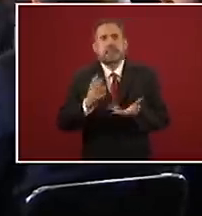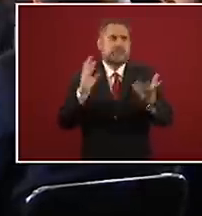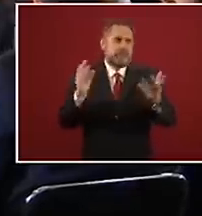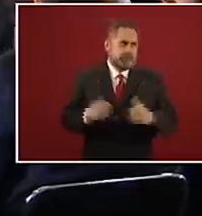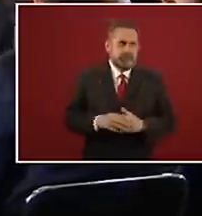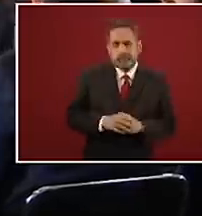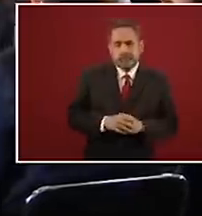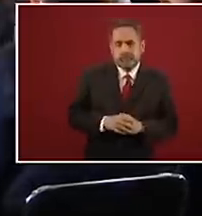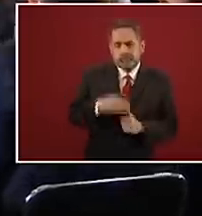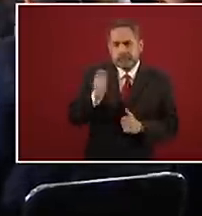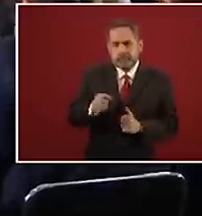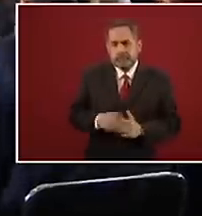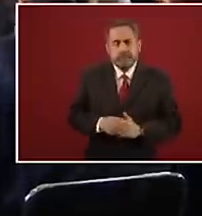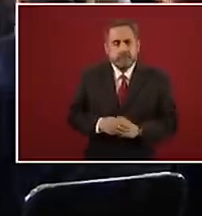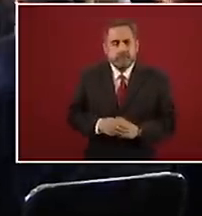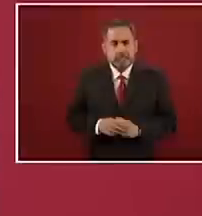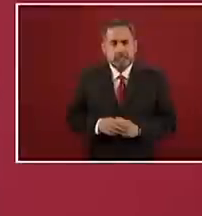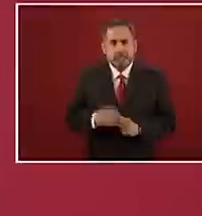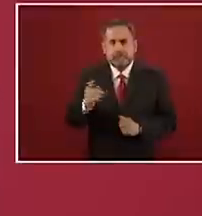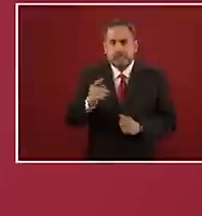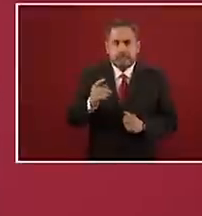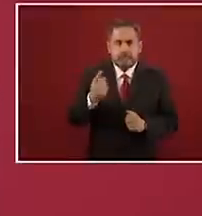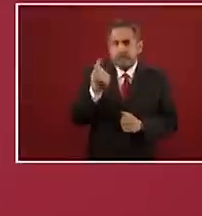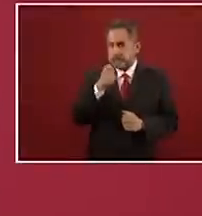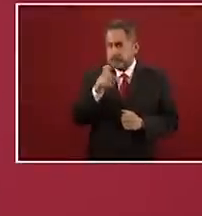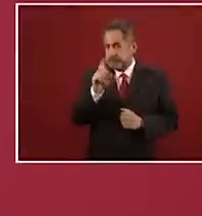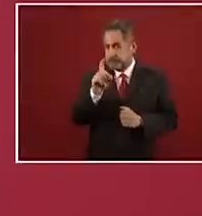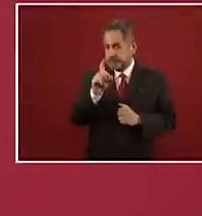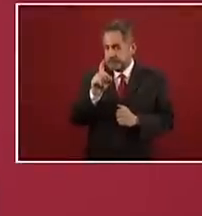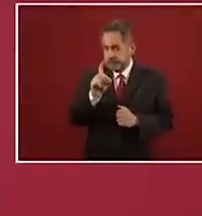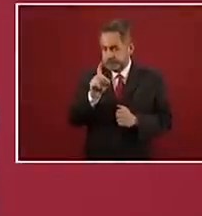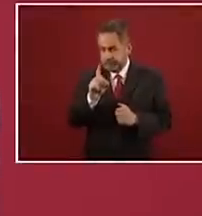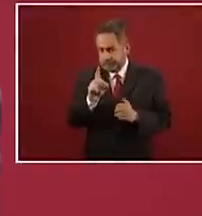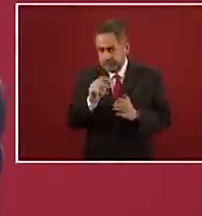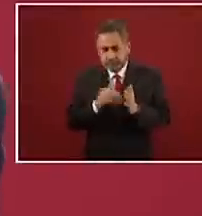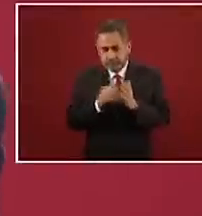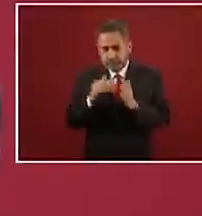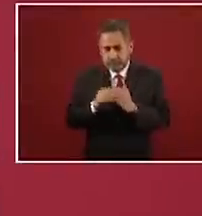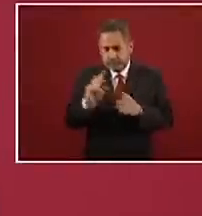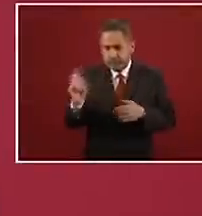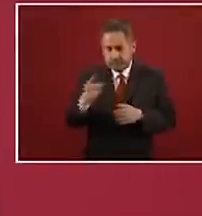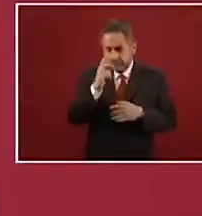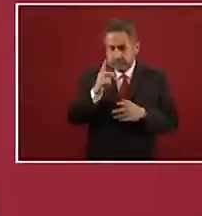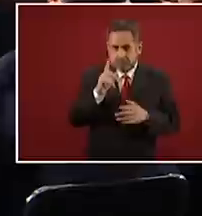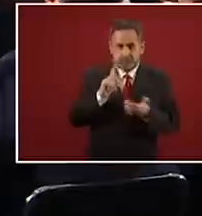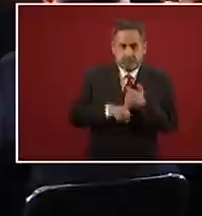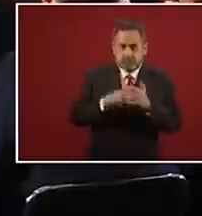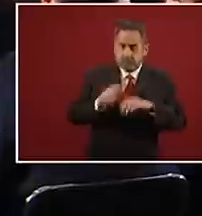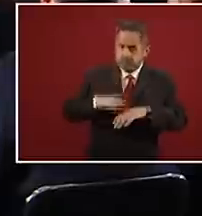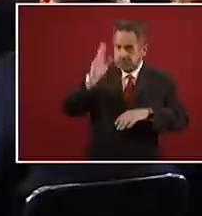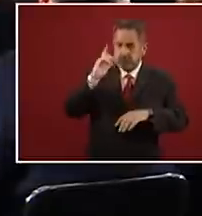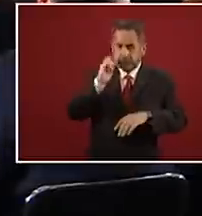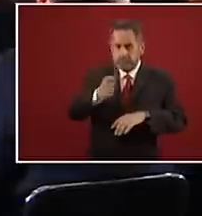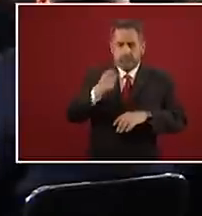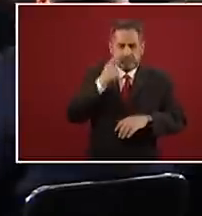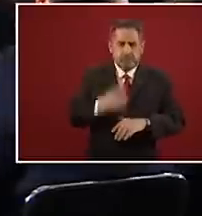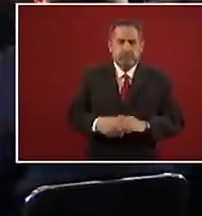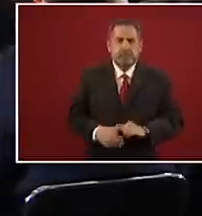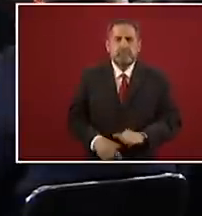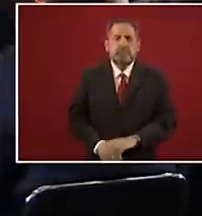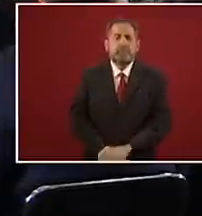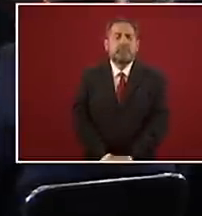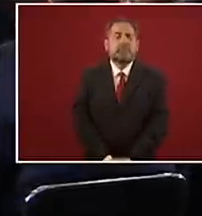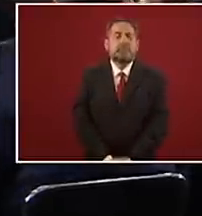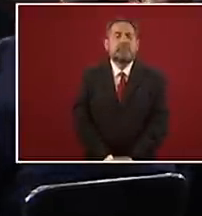son los 130 millones de dólares, es más.